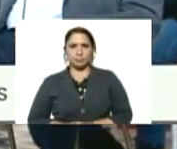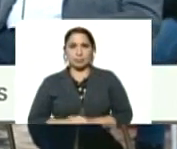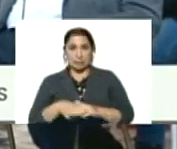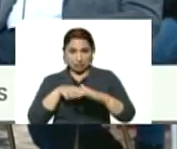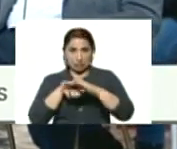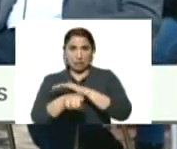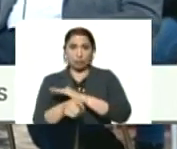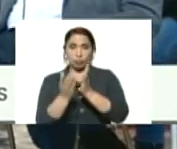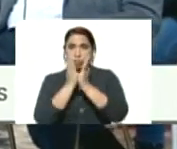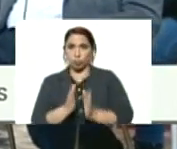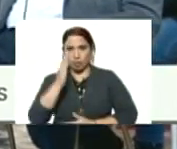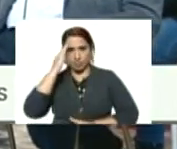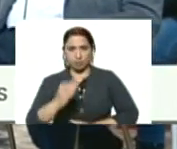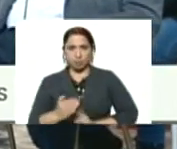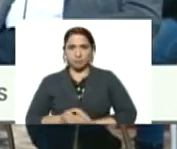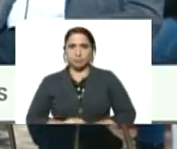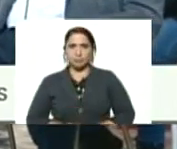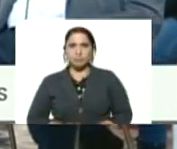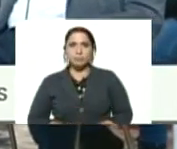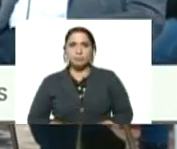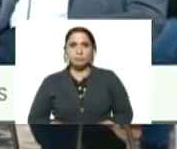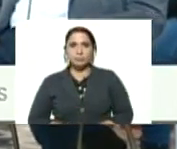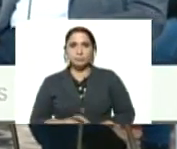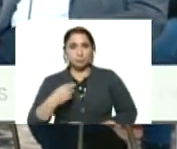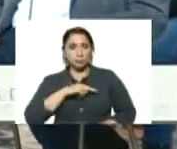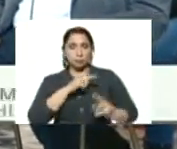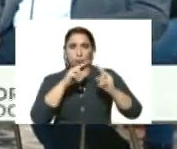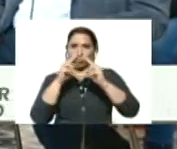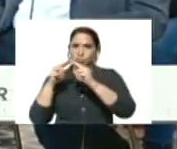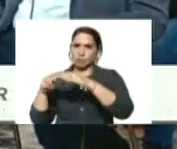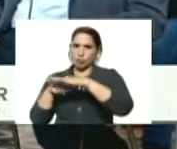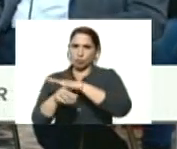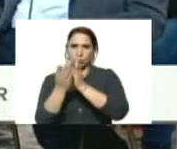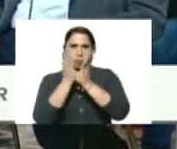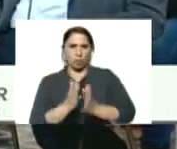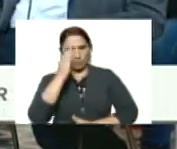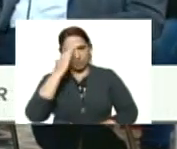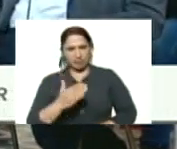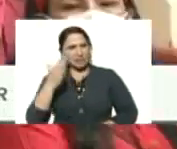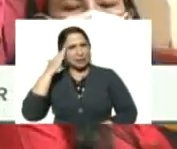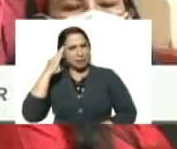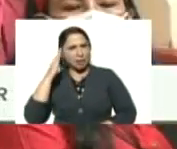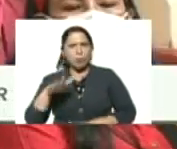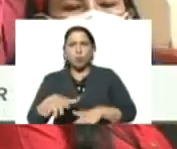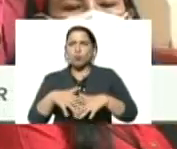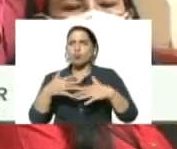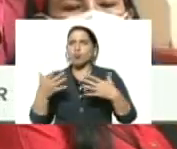militar, los que lo conocimos en la academia militar sabemos cuánto la amó.